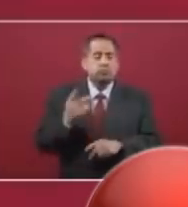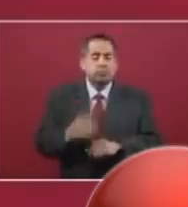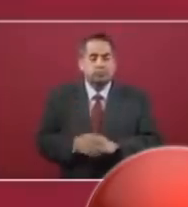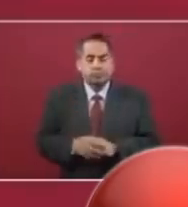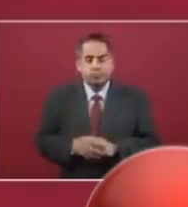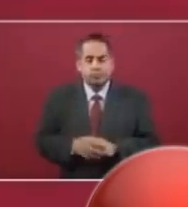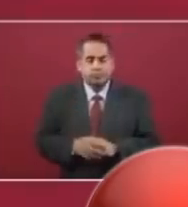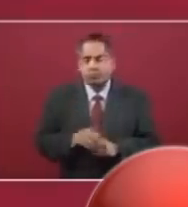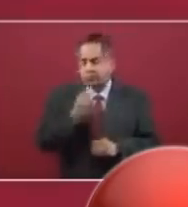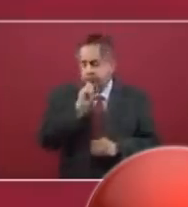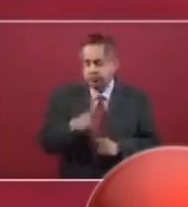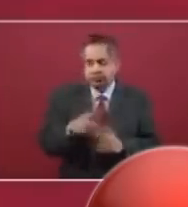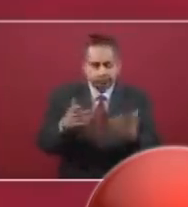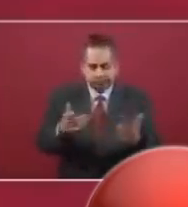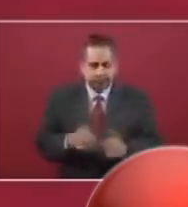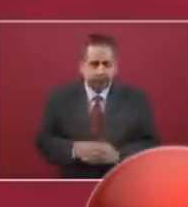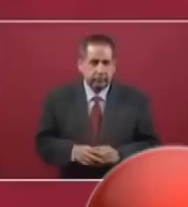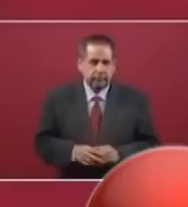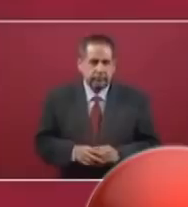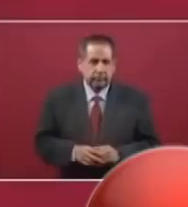porque era lo mismo,